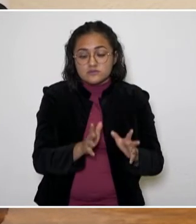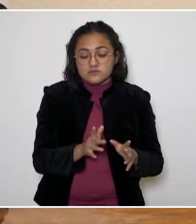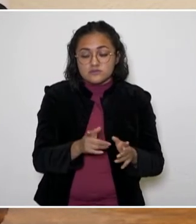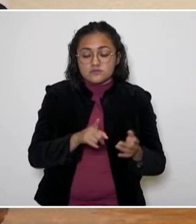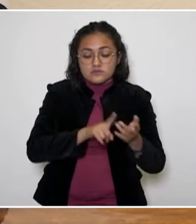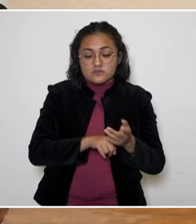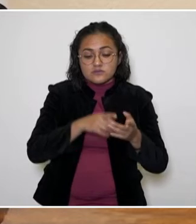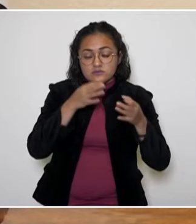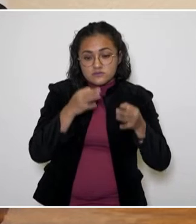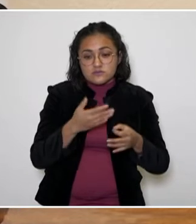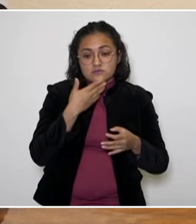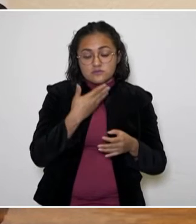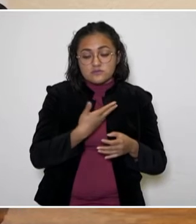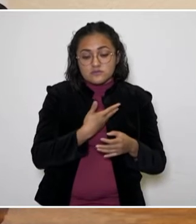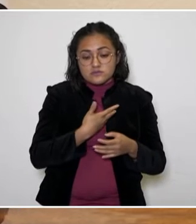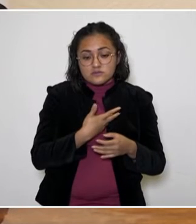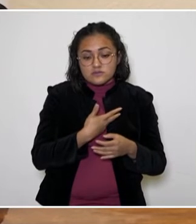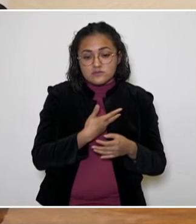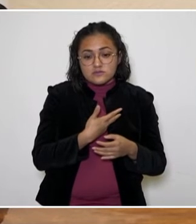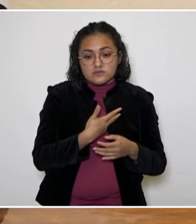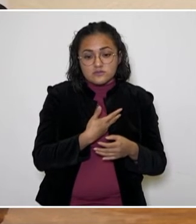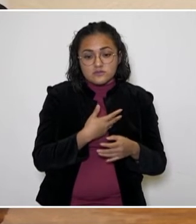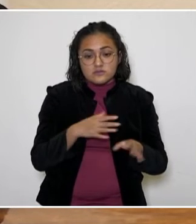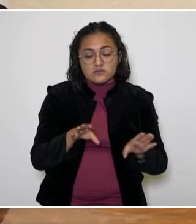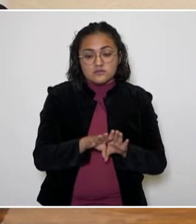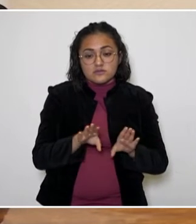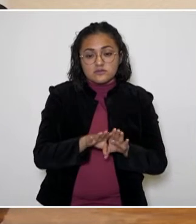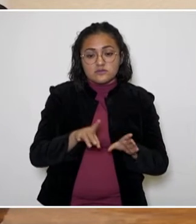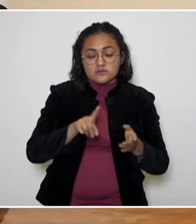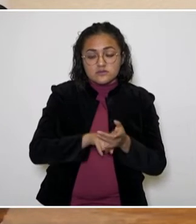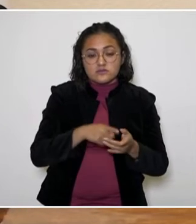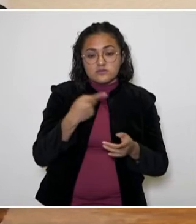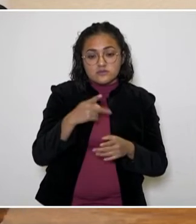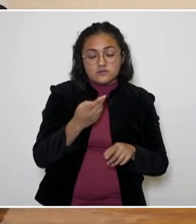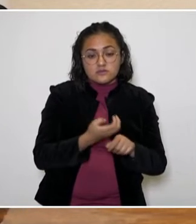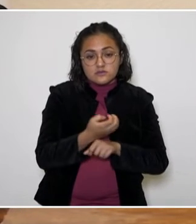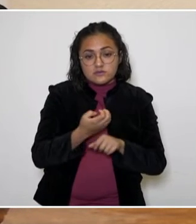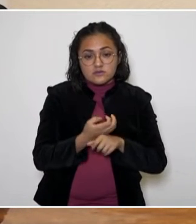manera originaria le corresponde al poder público del Estado.